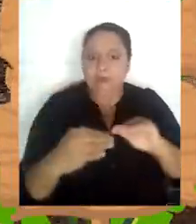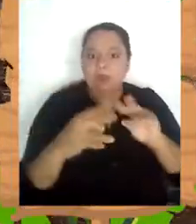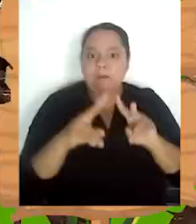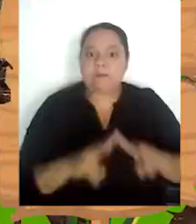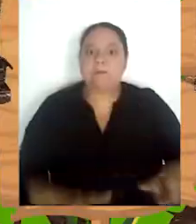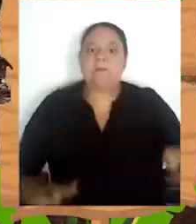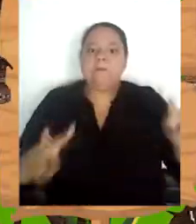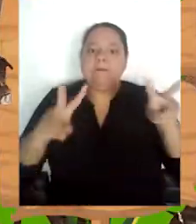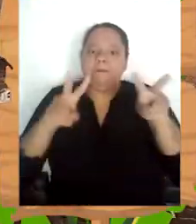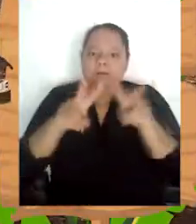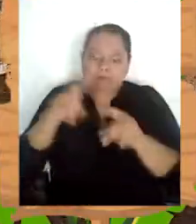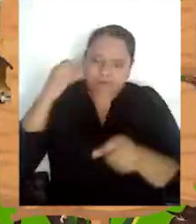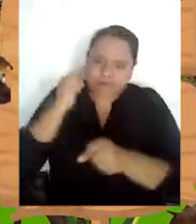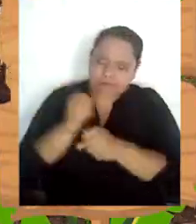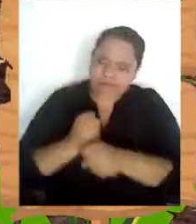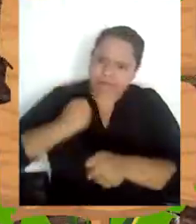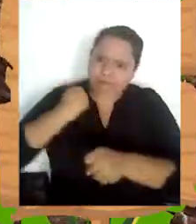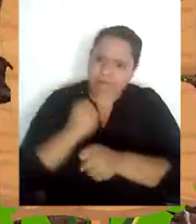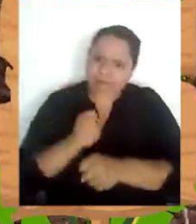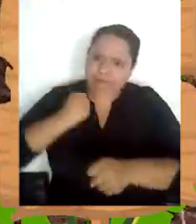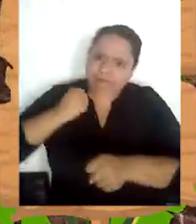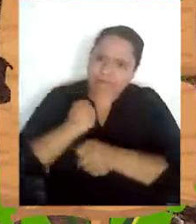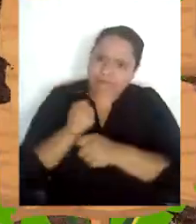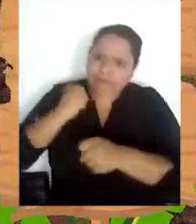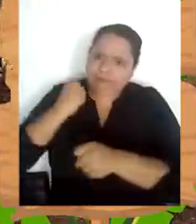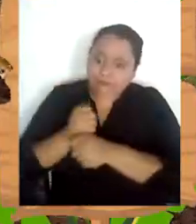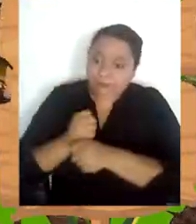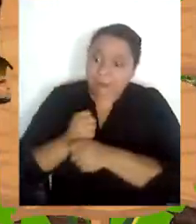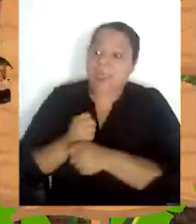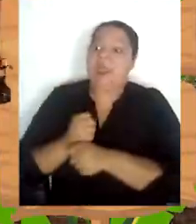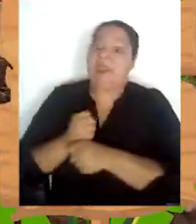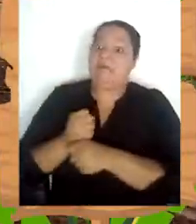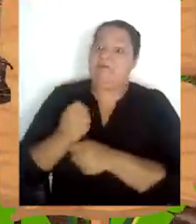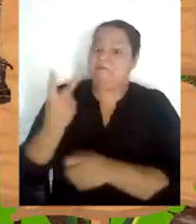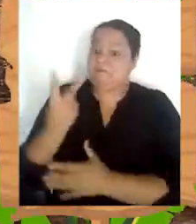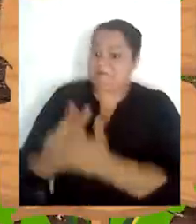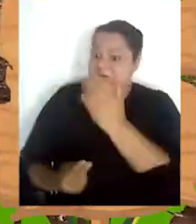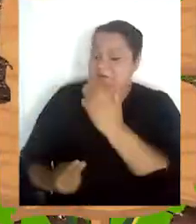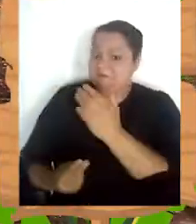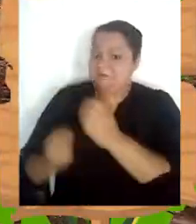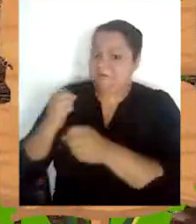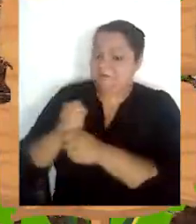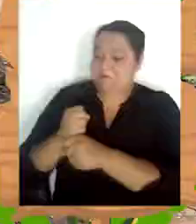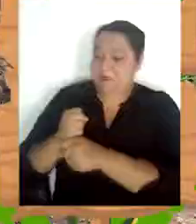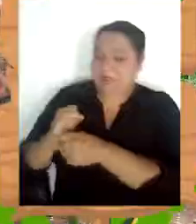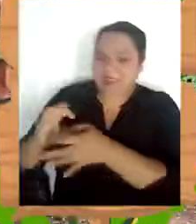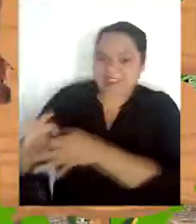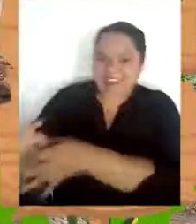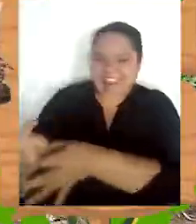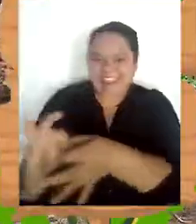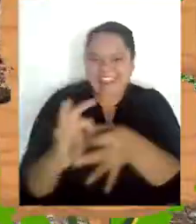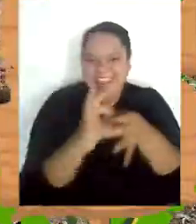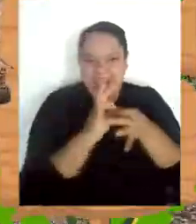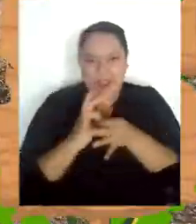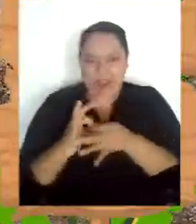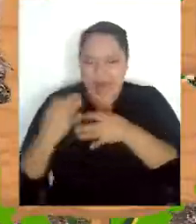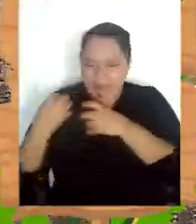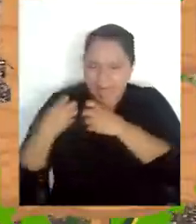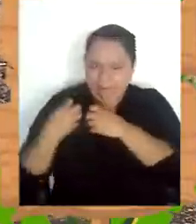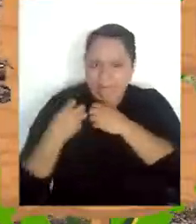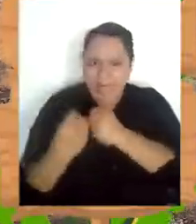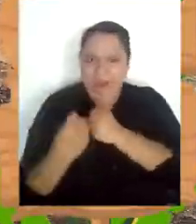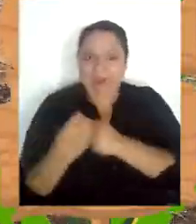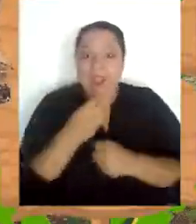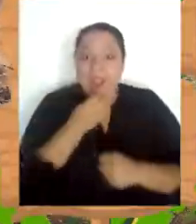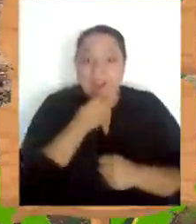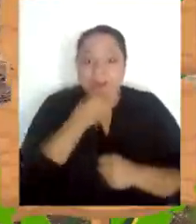del trabajo. Y mientras trabajamos con ellos, nuestra relación se hace más fuerte. Y nuestros